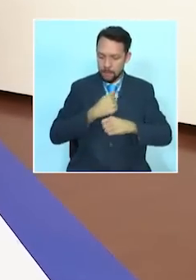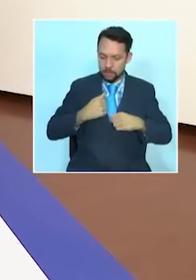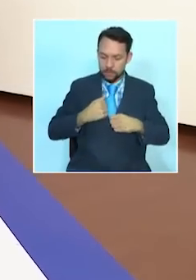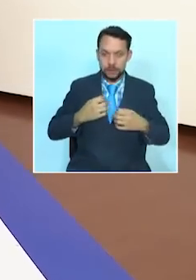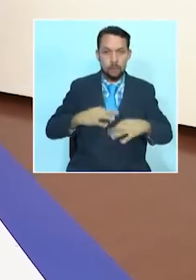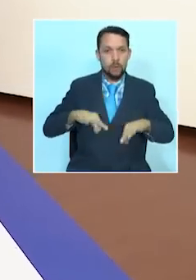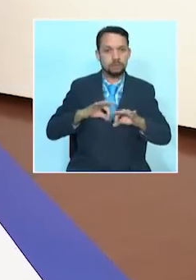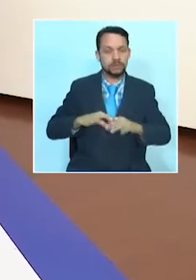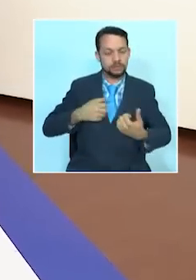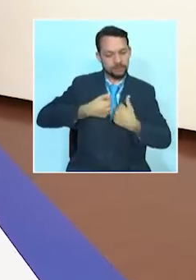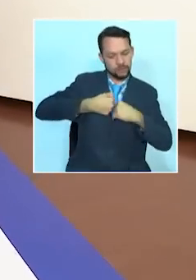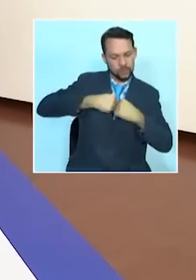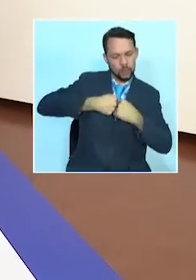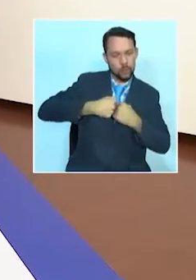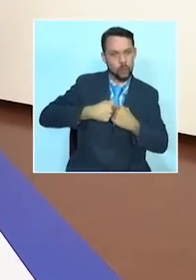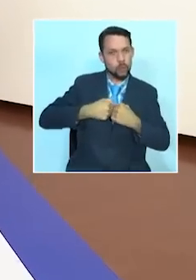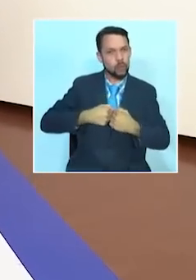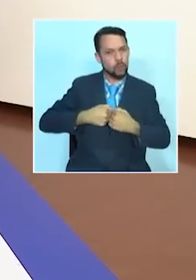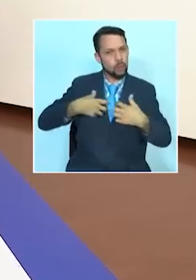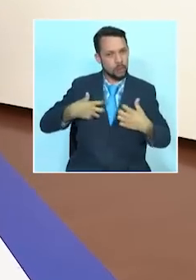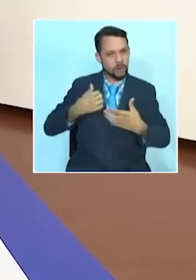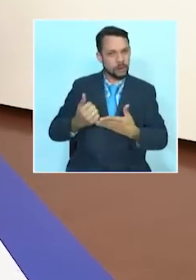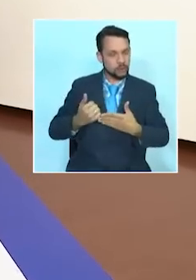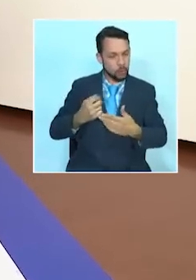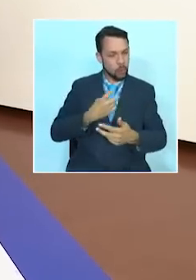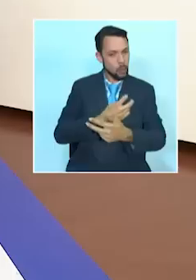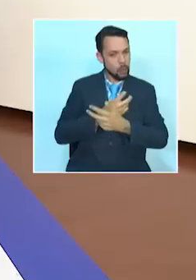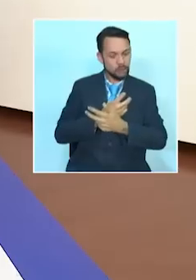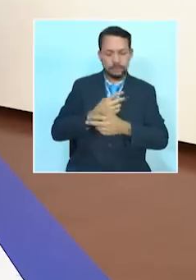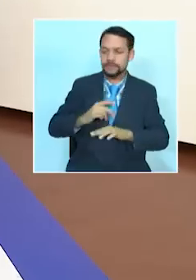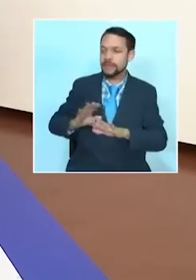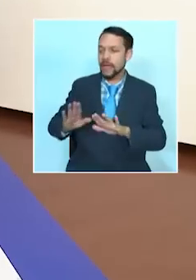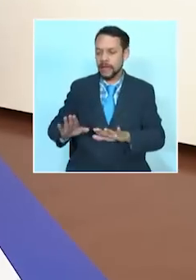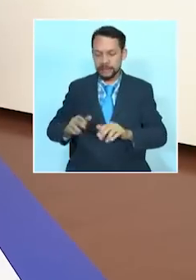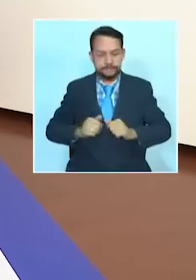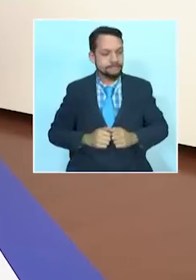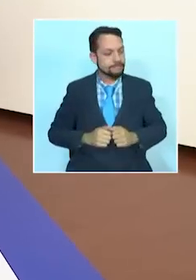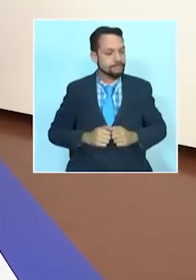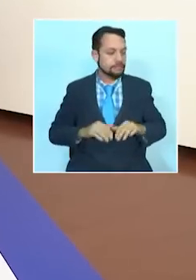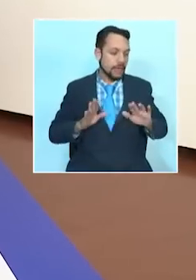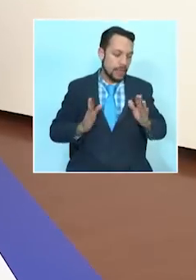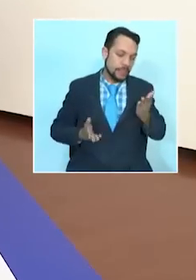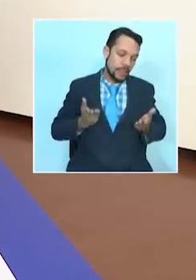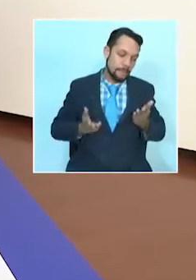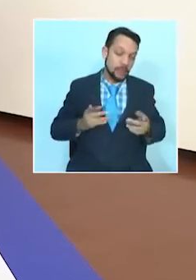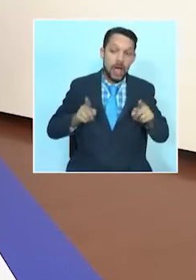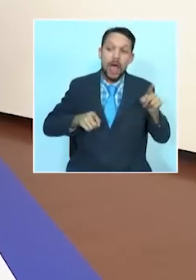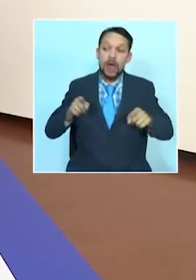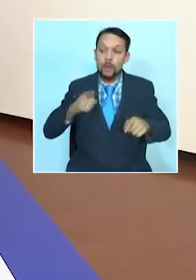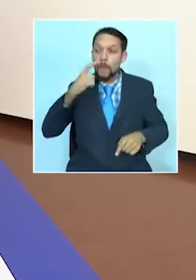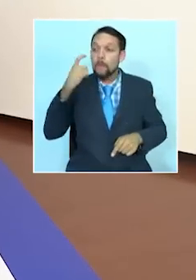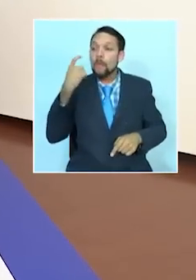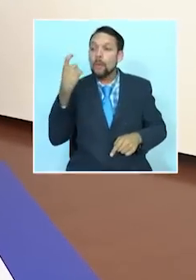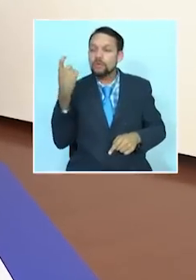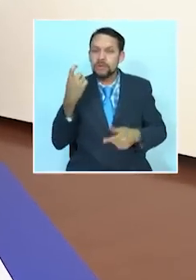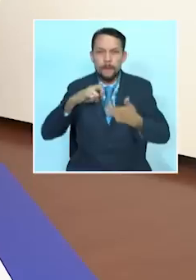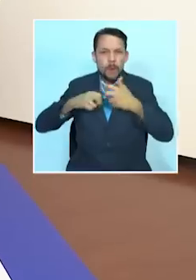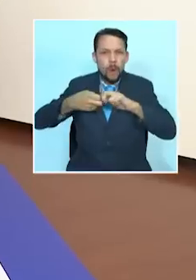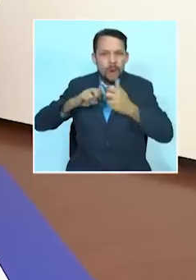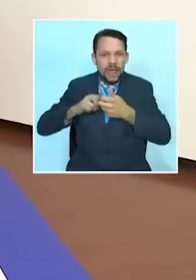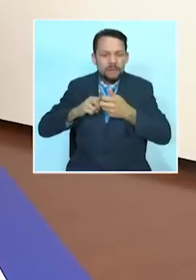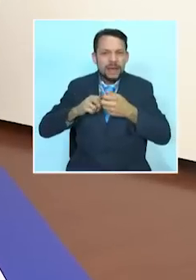los pacientes siempre buscan Eh muchas veces tratamientos o curas de enfermedades crónico regenerativas